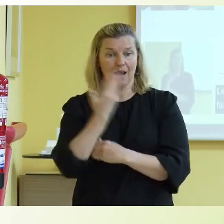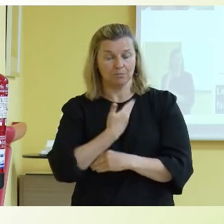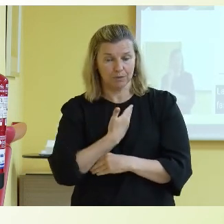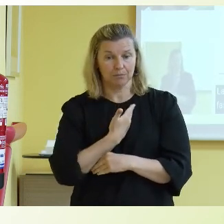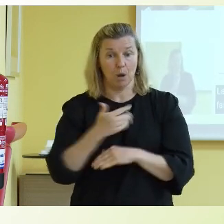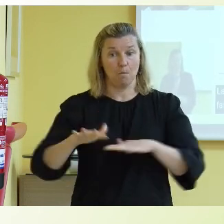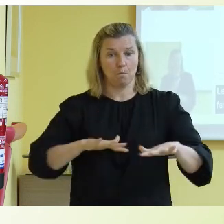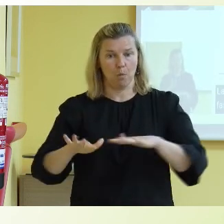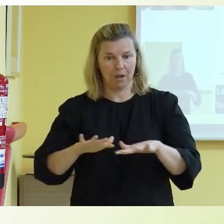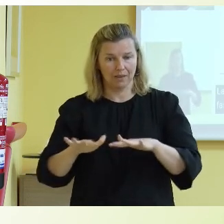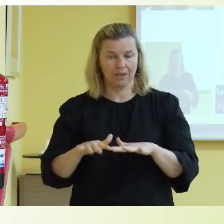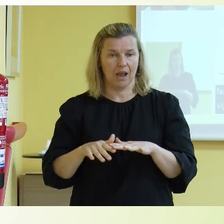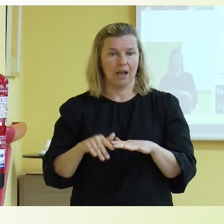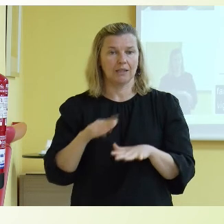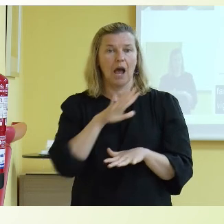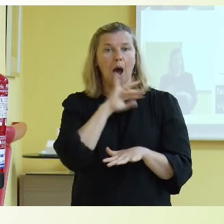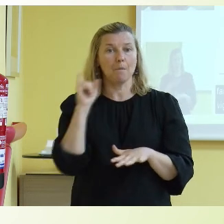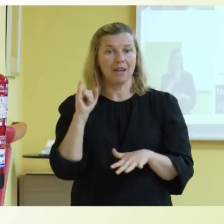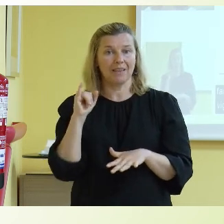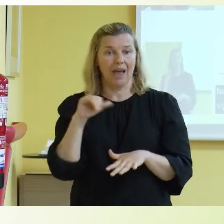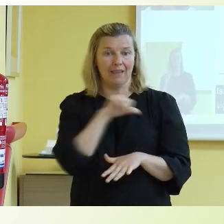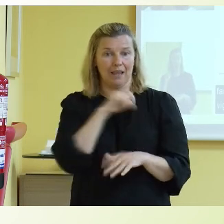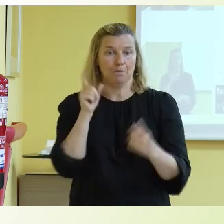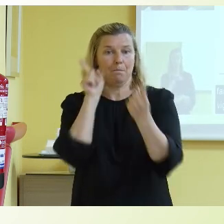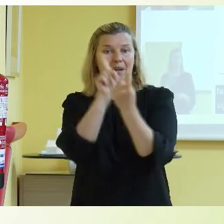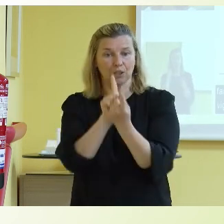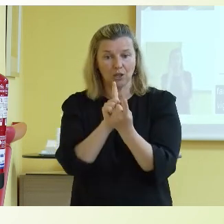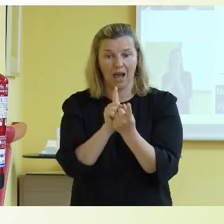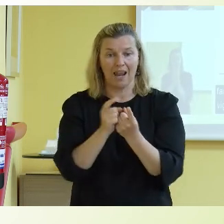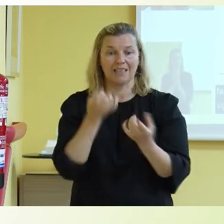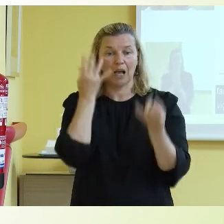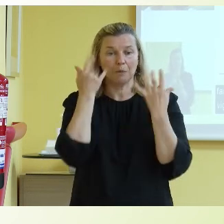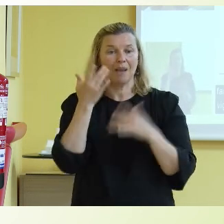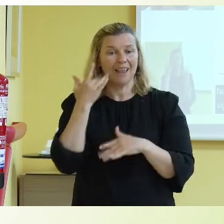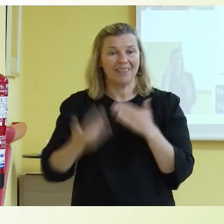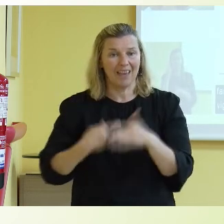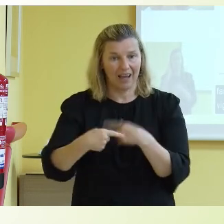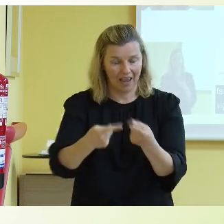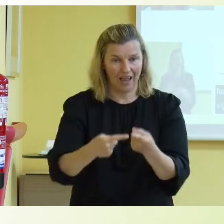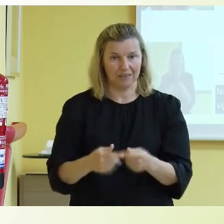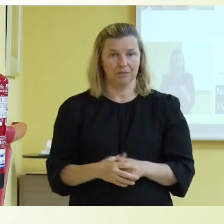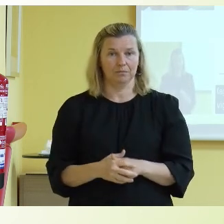conductuales, movilidad, habilidades interpersonales, actividades diarias y vida social.